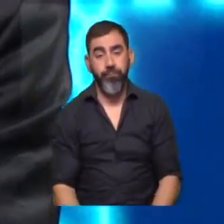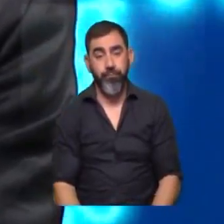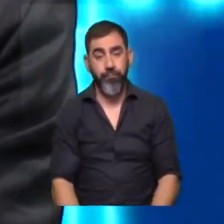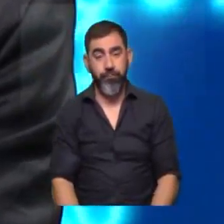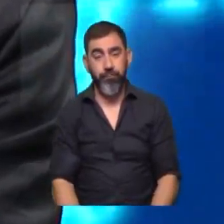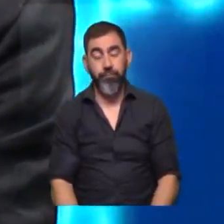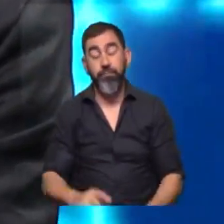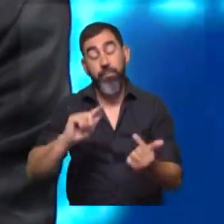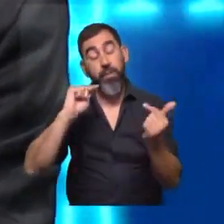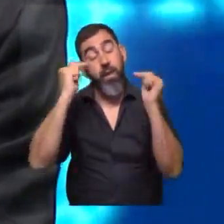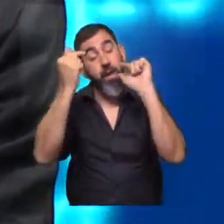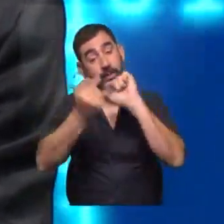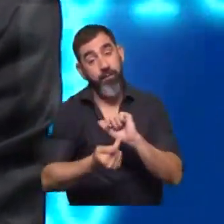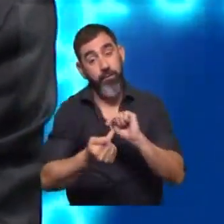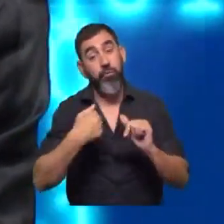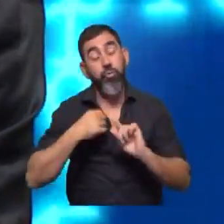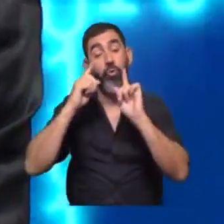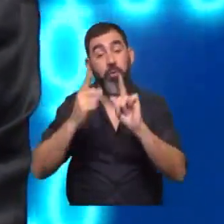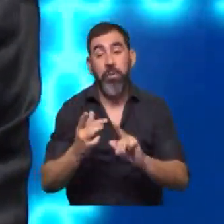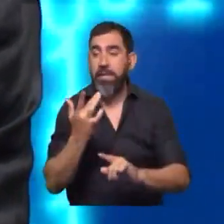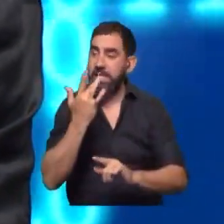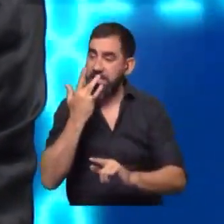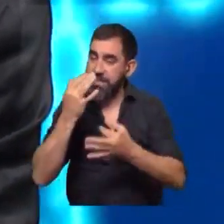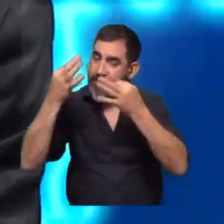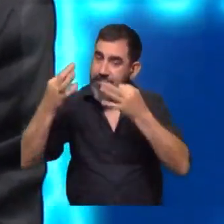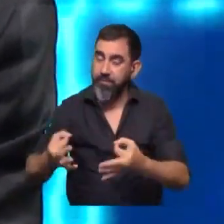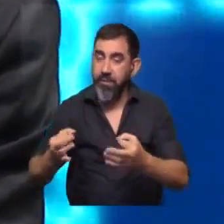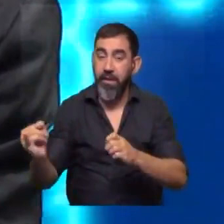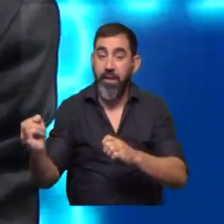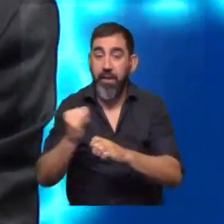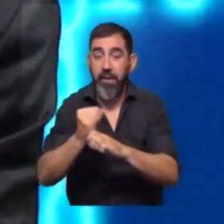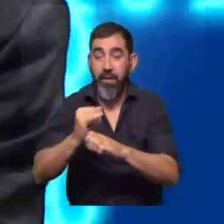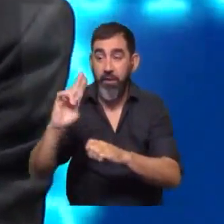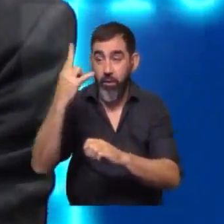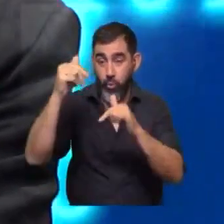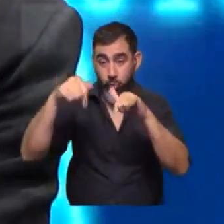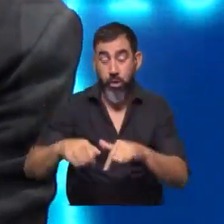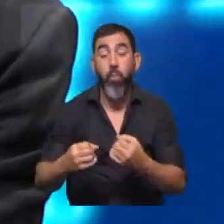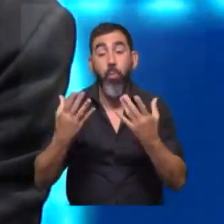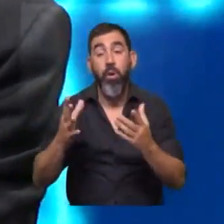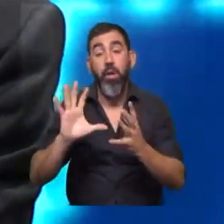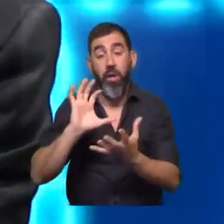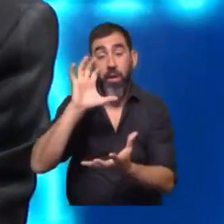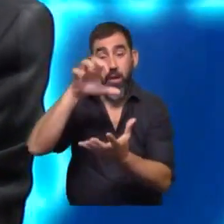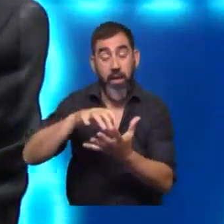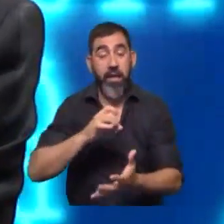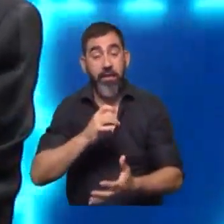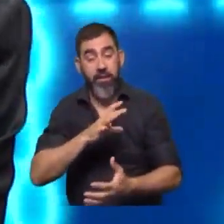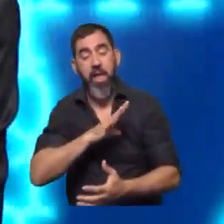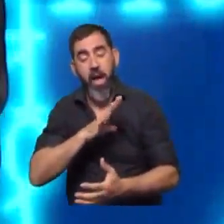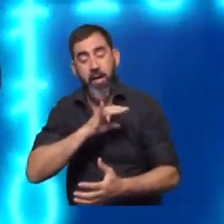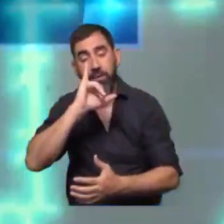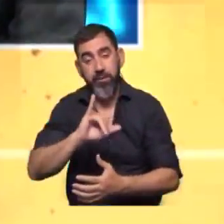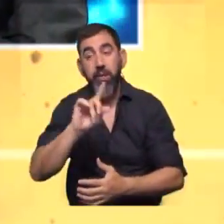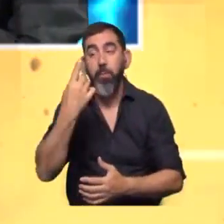decir al revés de lo que tú me dijiste al principio. Yo también tengo una envidia bien profunda respecto a la institucionalidad de Uruguay. Porque si bien nosotros tenemos este Centro Nacional de Inteligencia Artificial, Uruguay